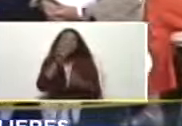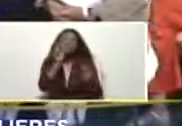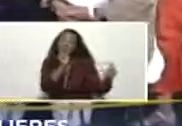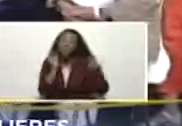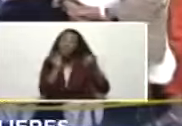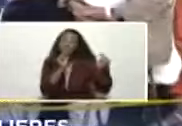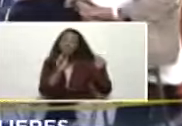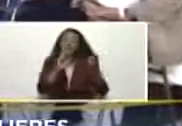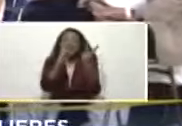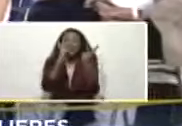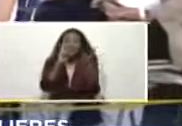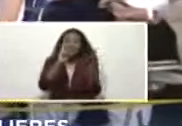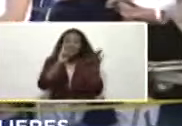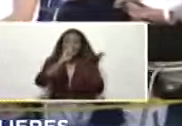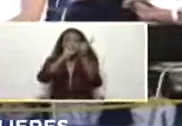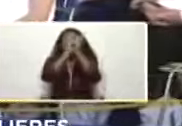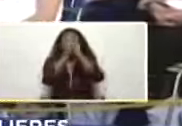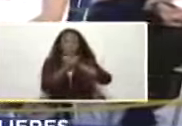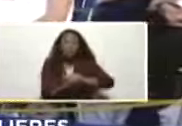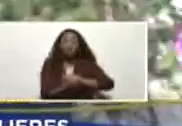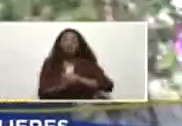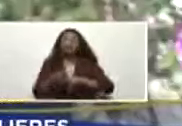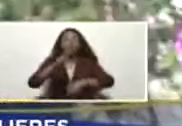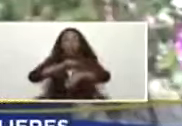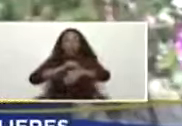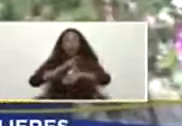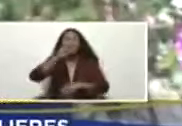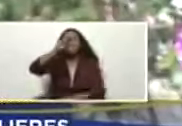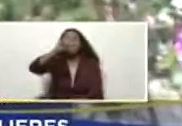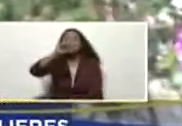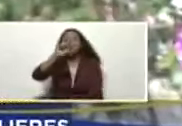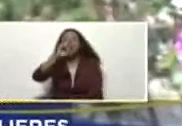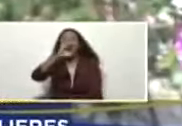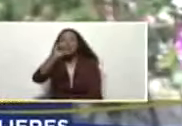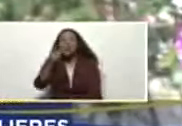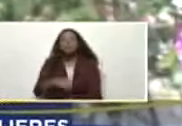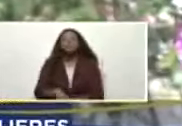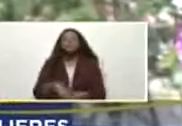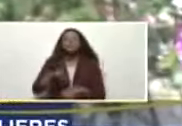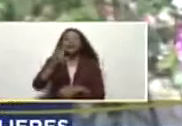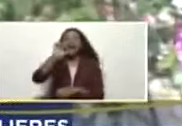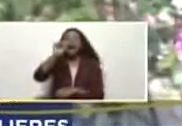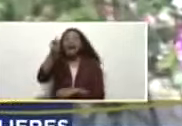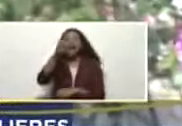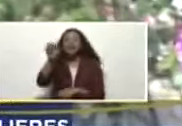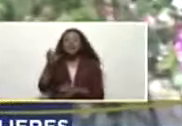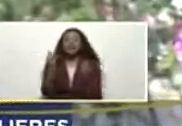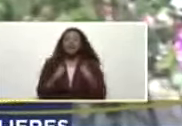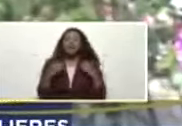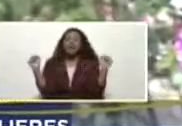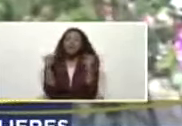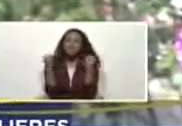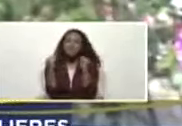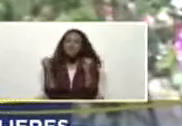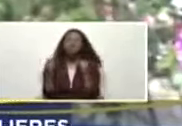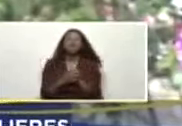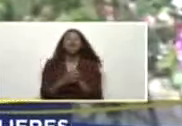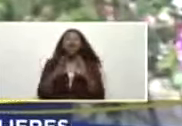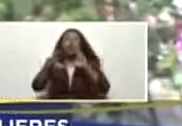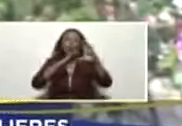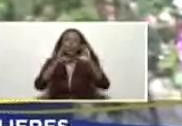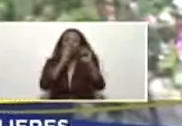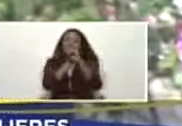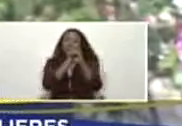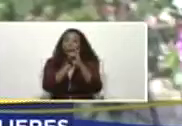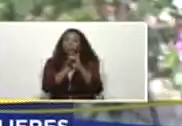discusión en las 7 transformaciones, está la doctora María Angélica Petrizo de Mérida, que se ha dedicado a construir comunidades digitales,